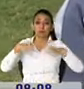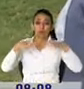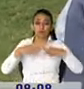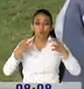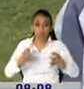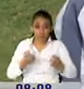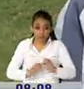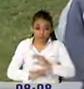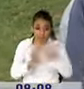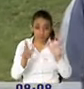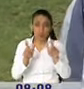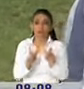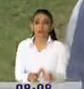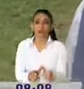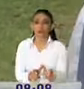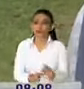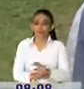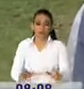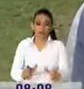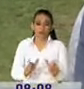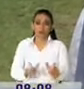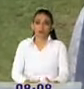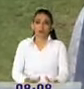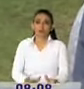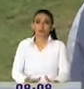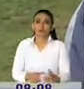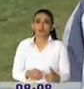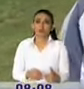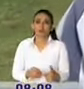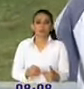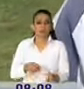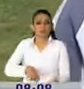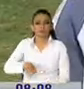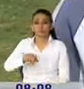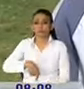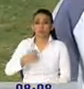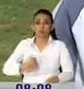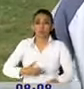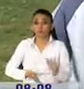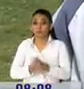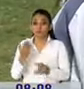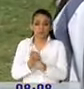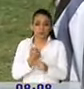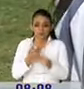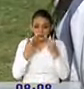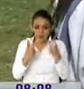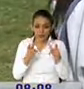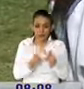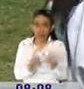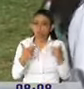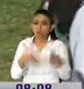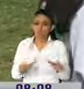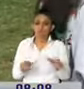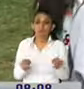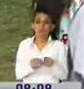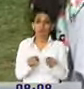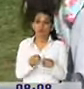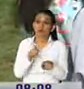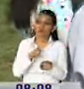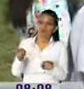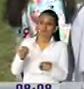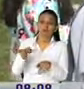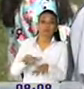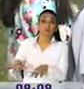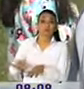amaneció ya el hueco así ya enorme. Nosotros que salíamos a trabajar ya vimos que estaba ya el hueco así ya. Entonces, igual en la parte de acá del